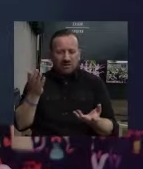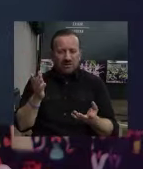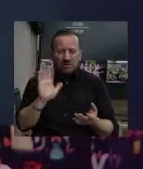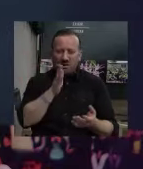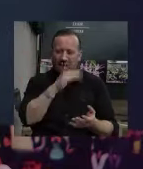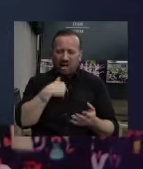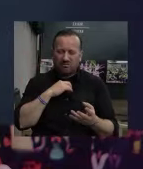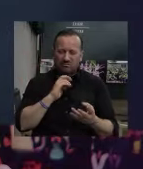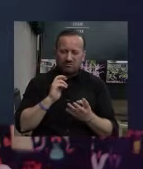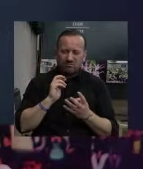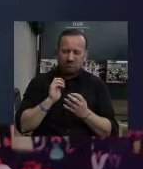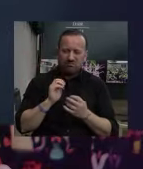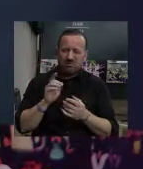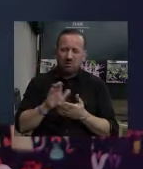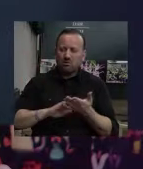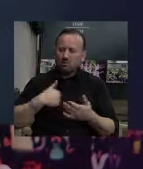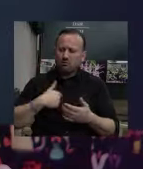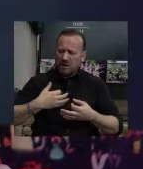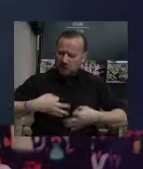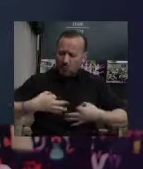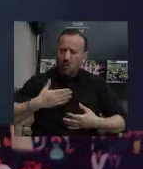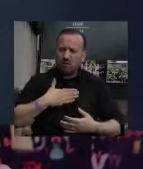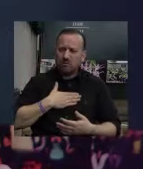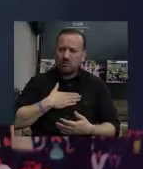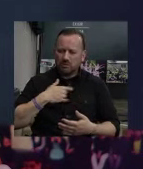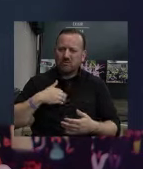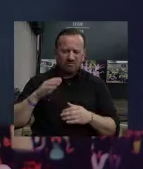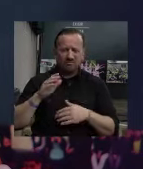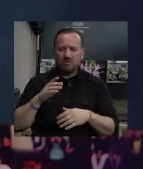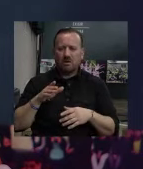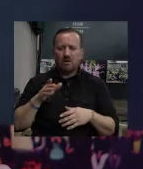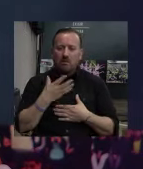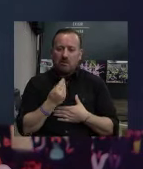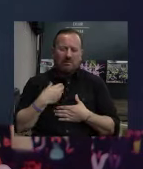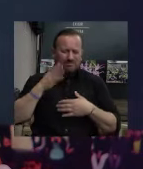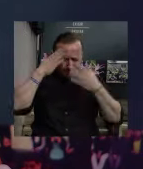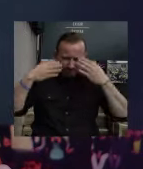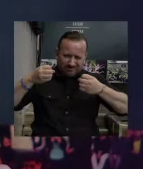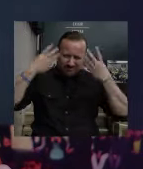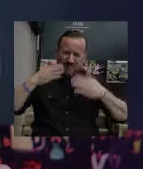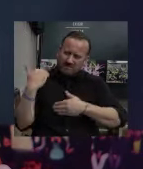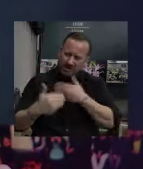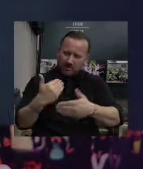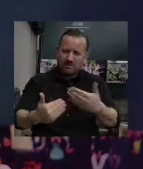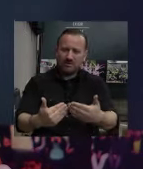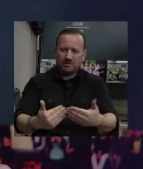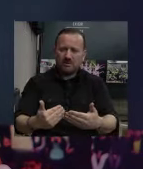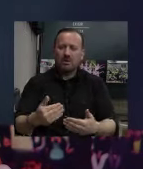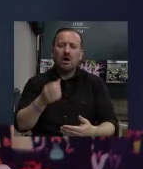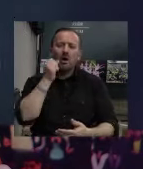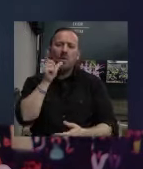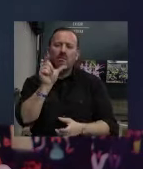me derrota más que mi inseguridad entonces chao inseguridad y vamos para adelante y quién me va a